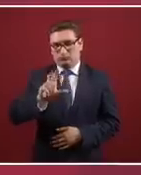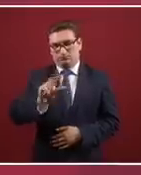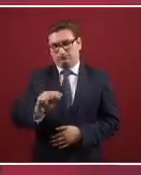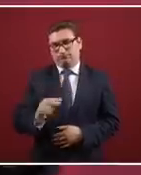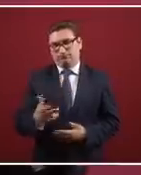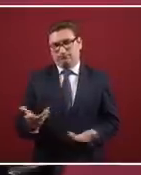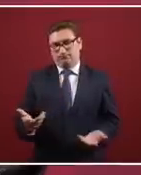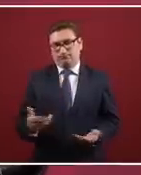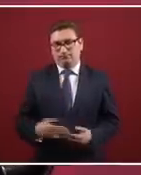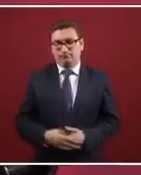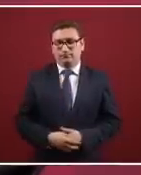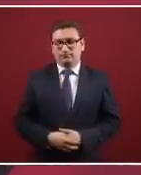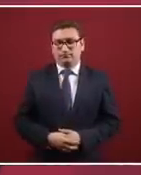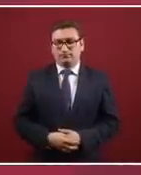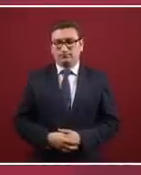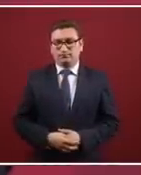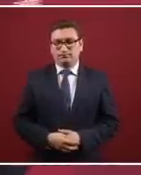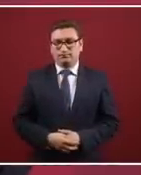O sea,